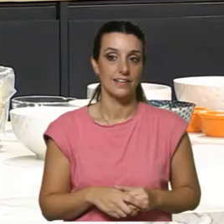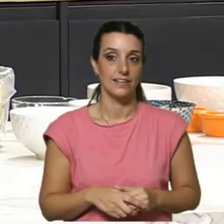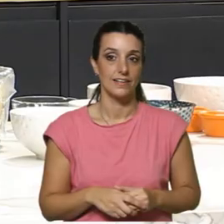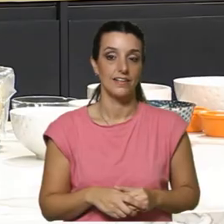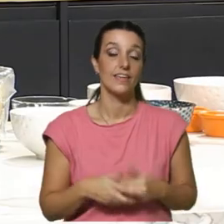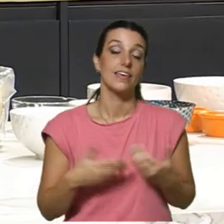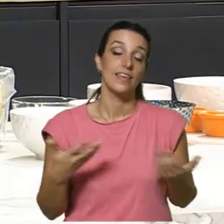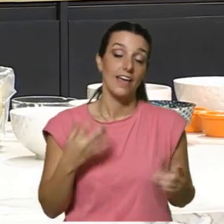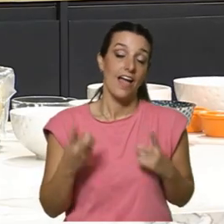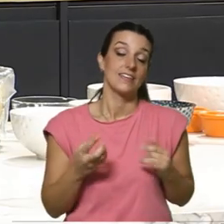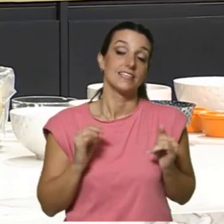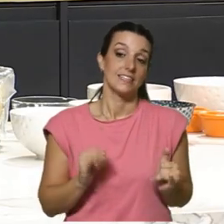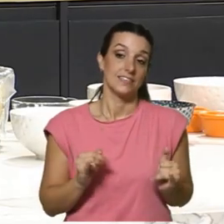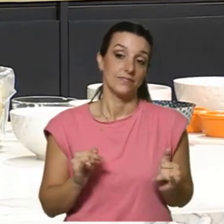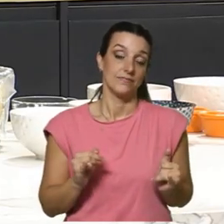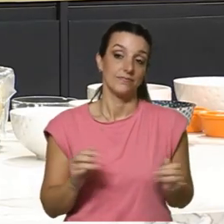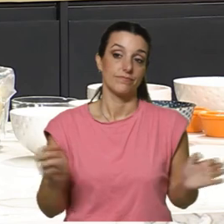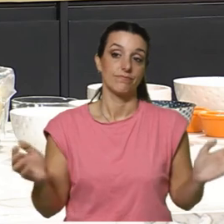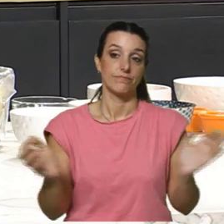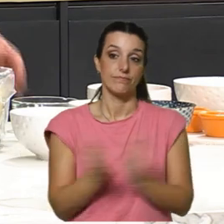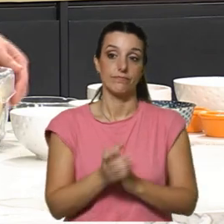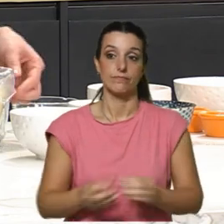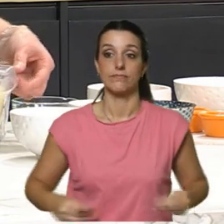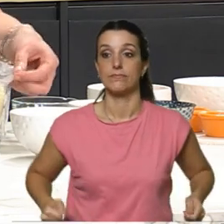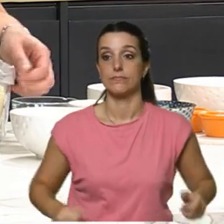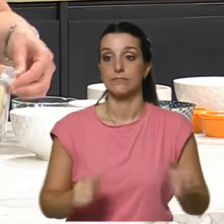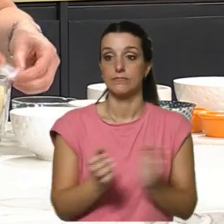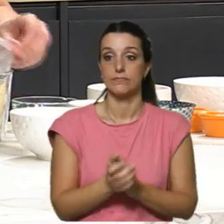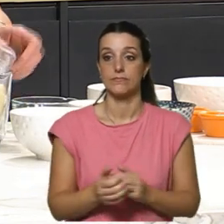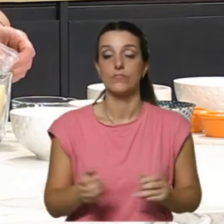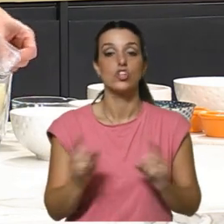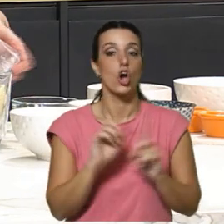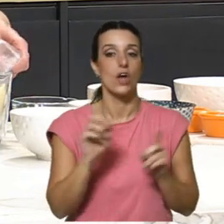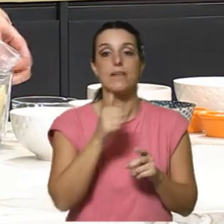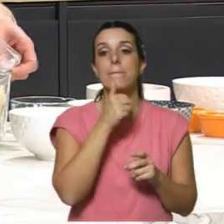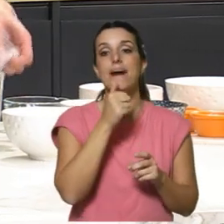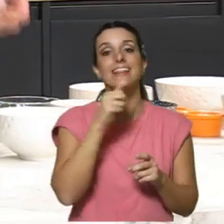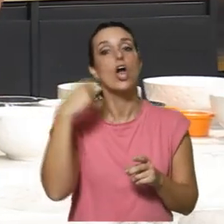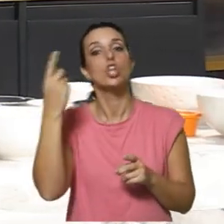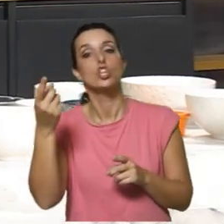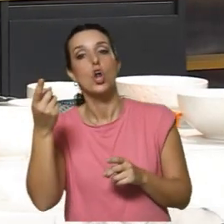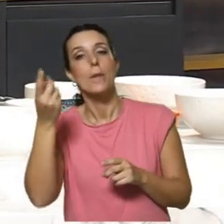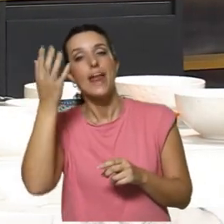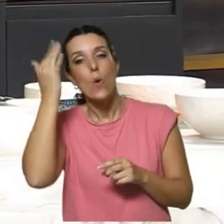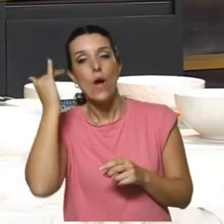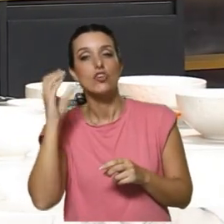Y a veces sí. A veces sí. No, no es mate cocido.